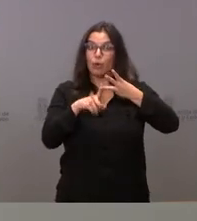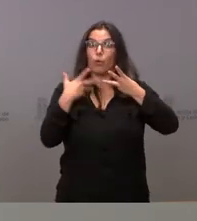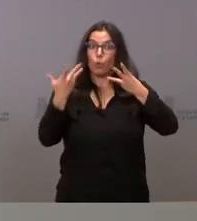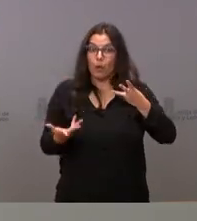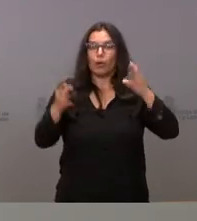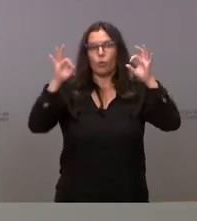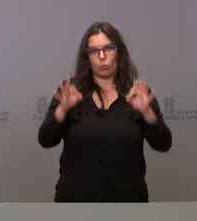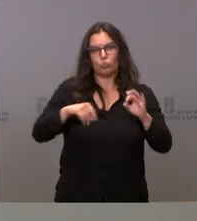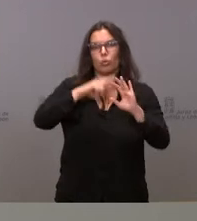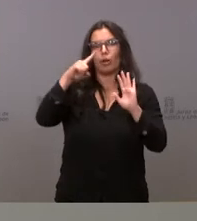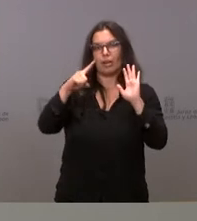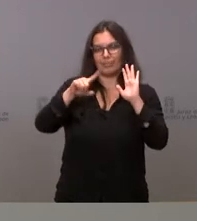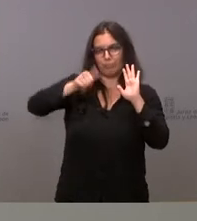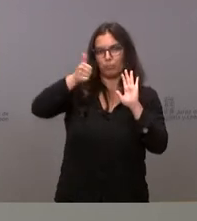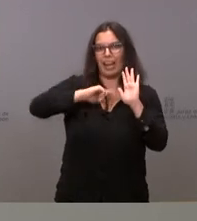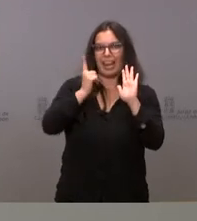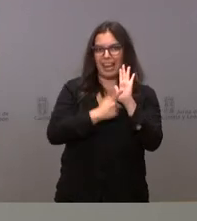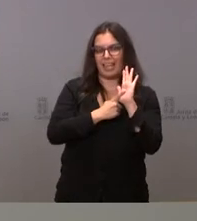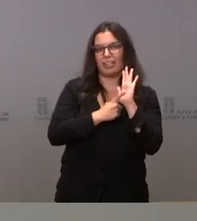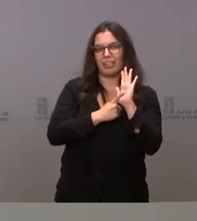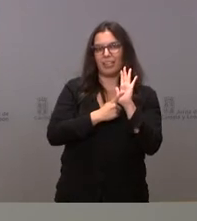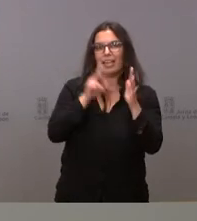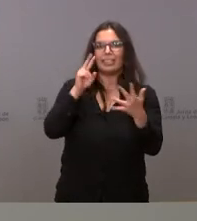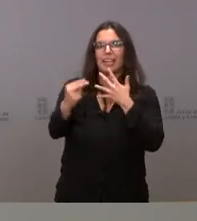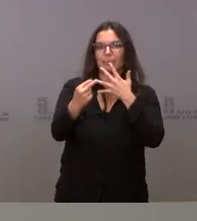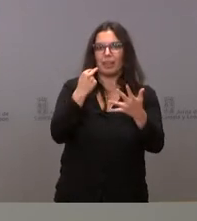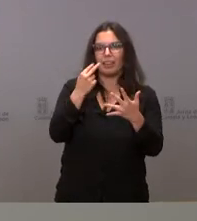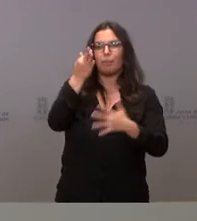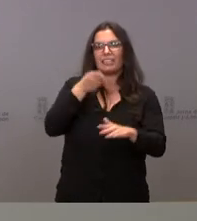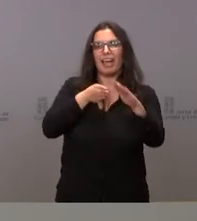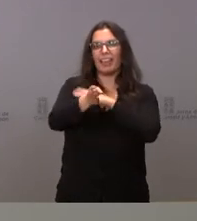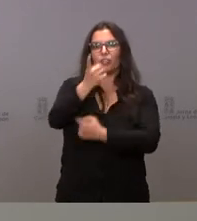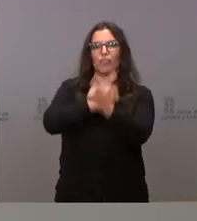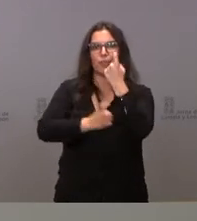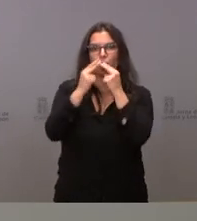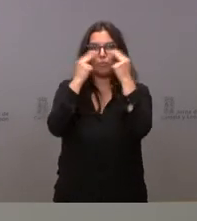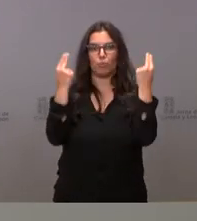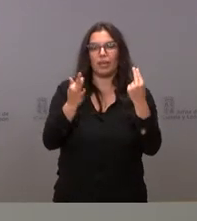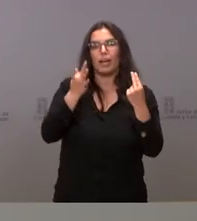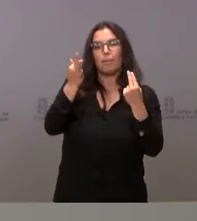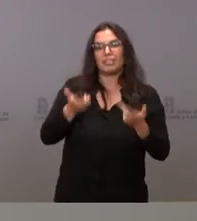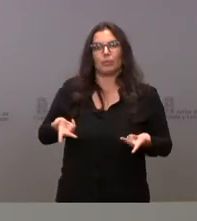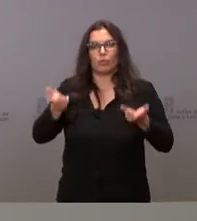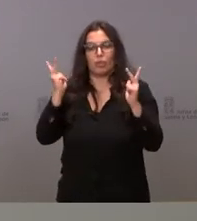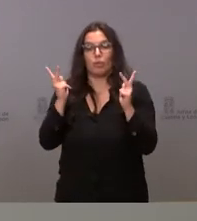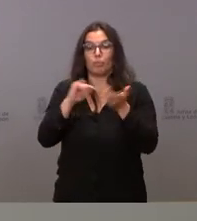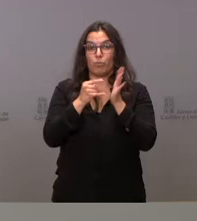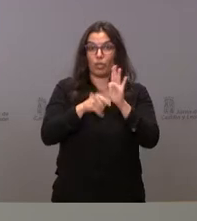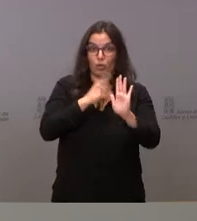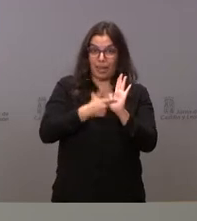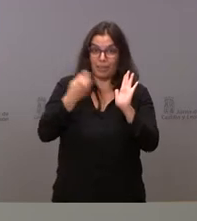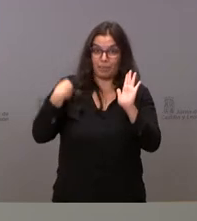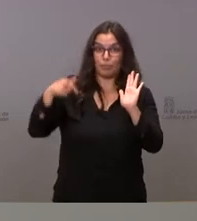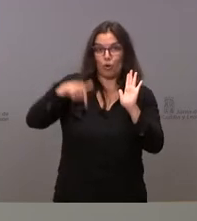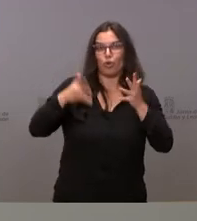precisamente la aprobación de la Ley de Transparencia de Acceso a la Información Pública y su reutilización, proyecto de ley que hoy